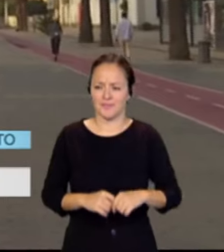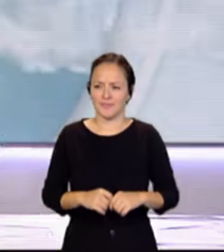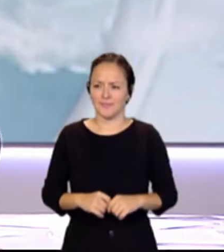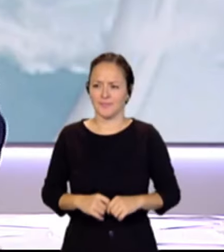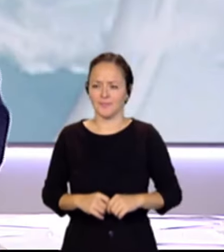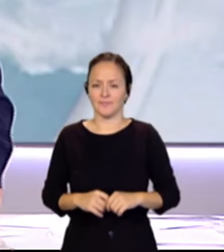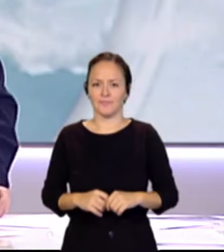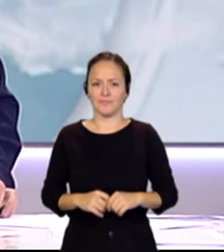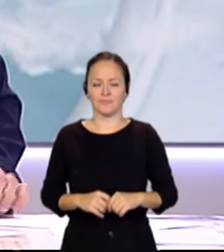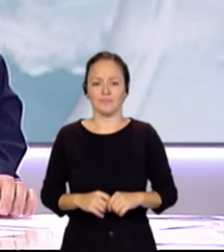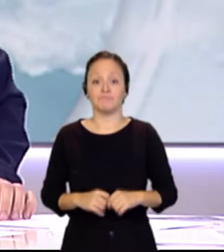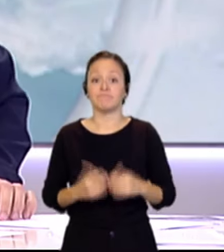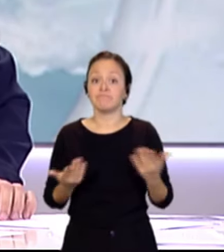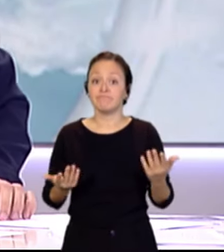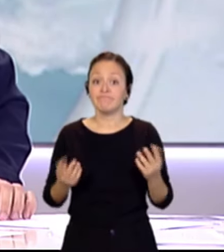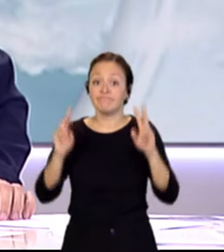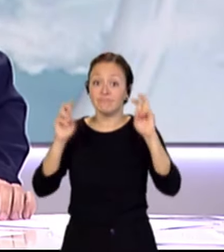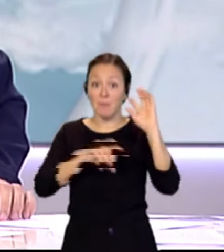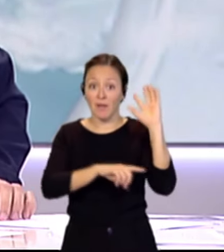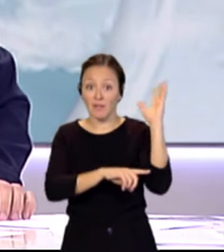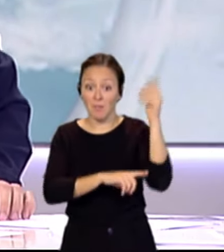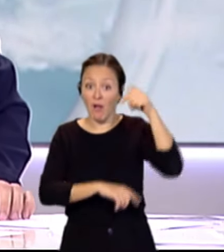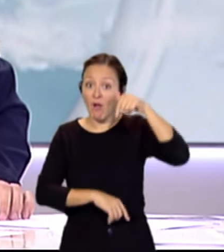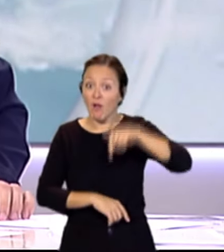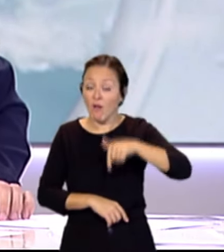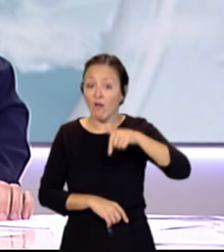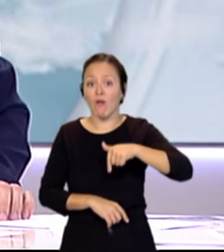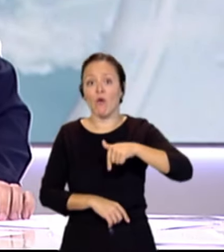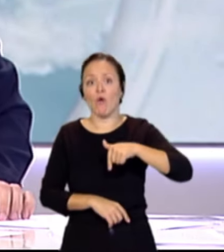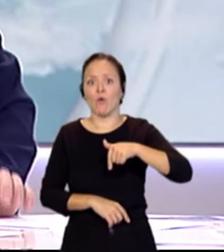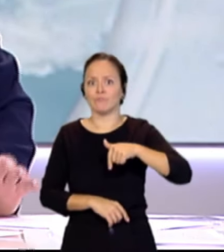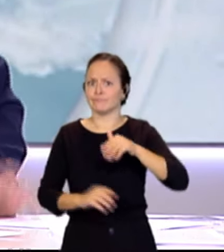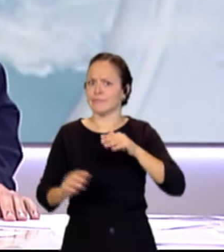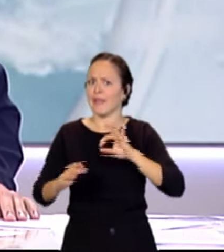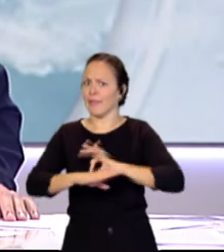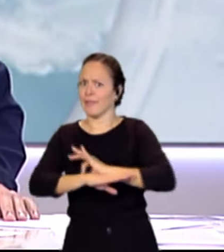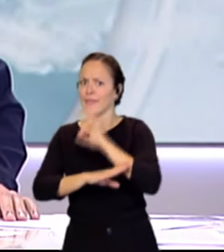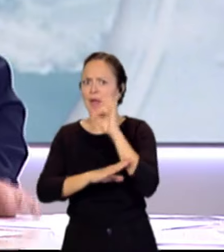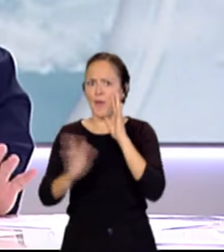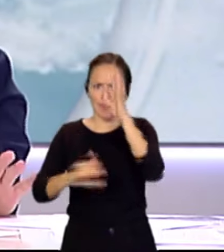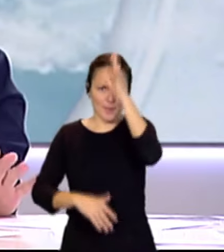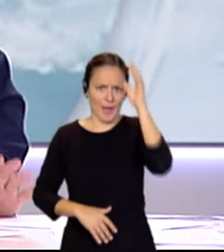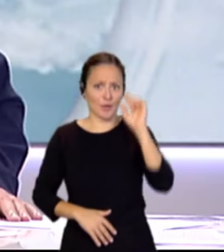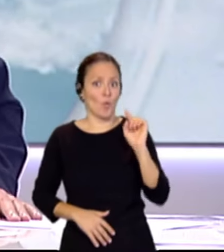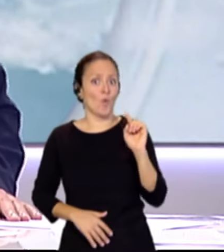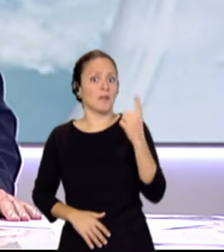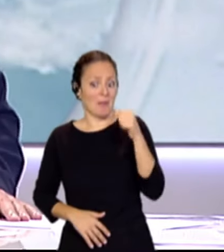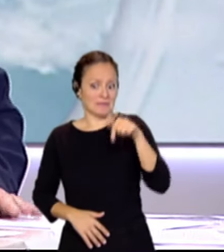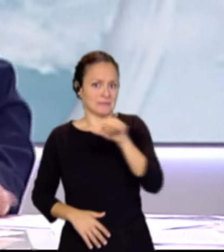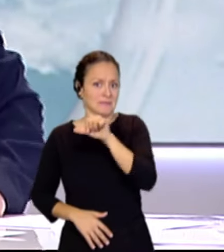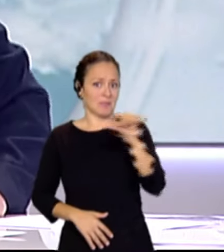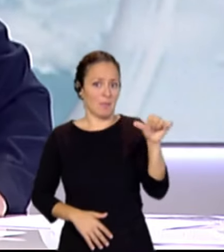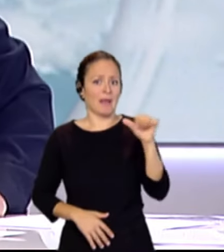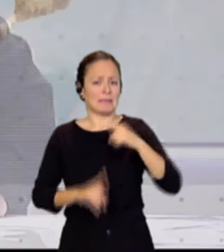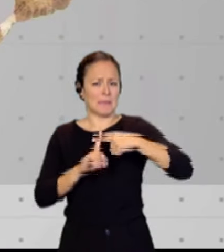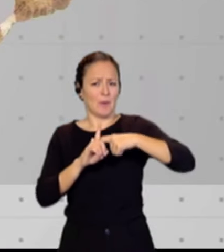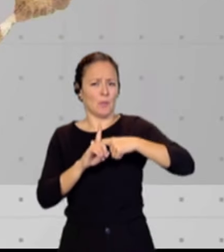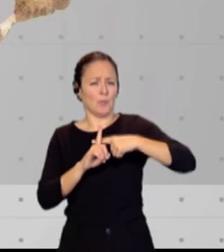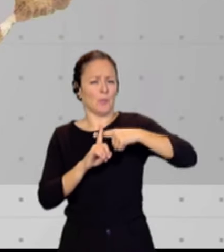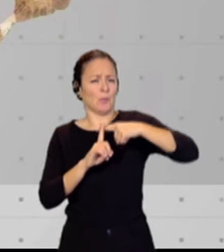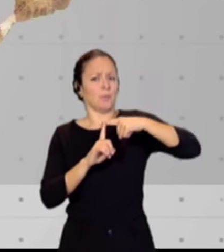Brisa Pues en cuanto al tiempo hoy será la jornada más veraniega de toda la semana van a subir un poco más las temperaturas y no es